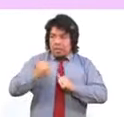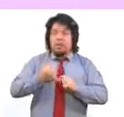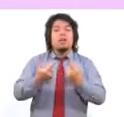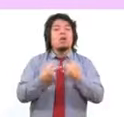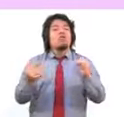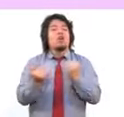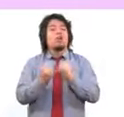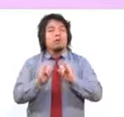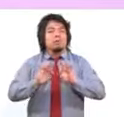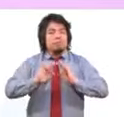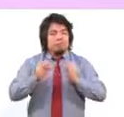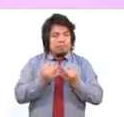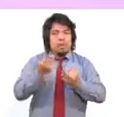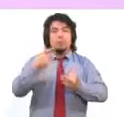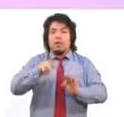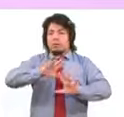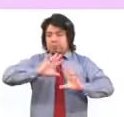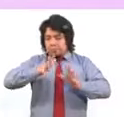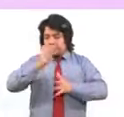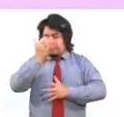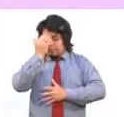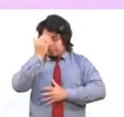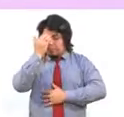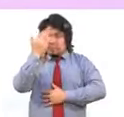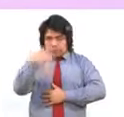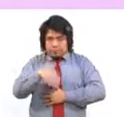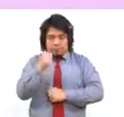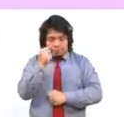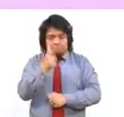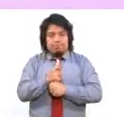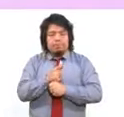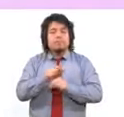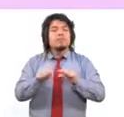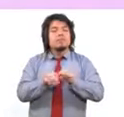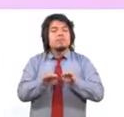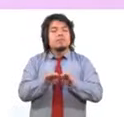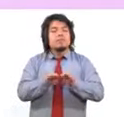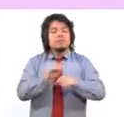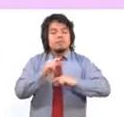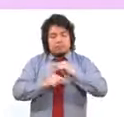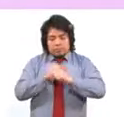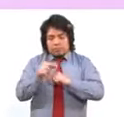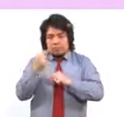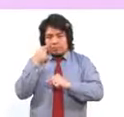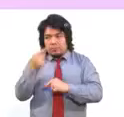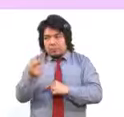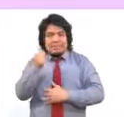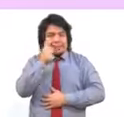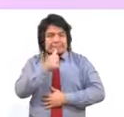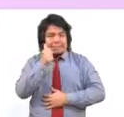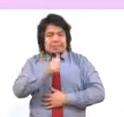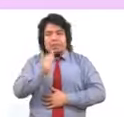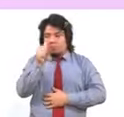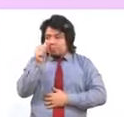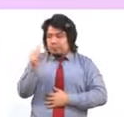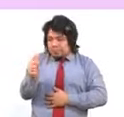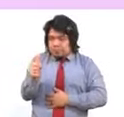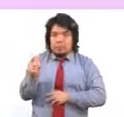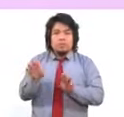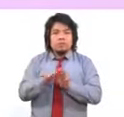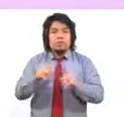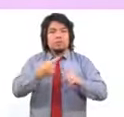también hemos aprendido y puesto en marcha la escucha activa y de colaboración con